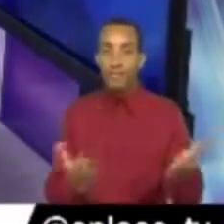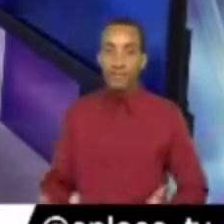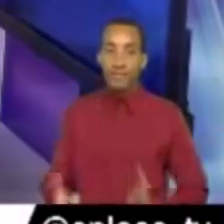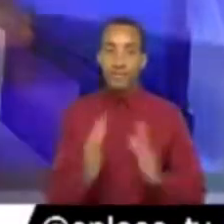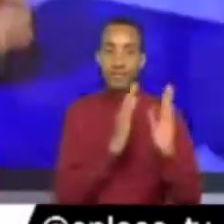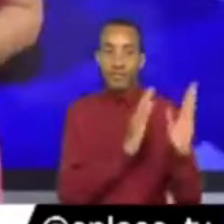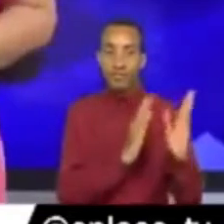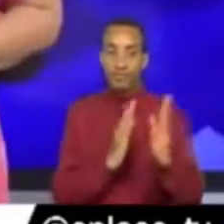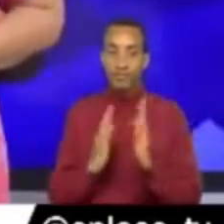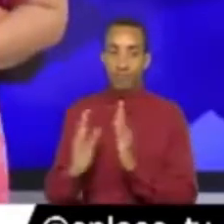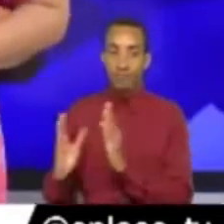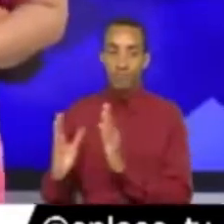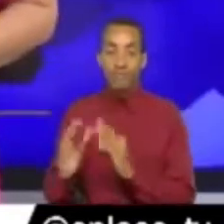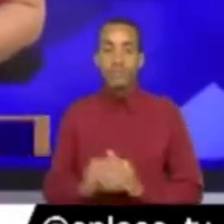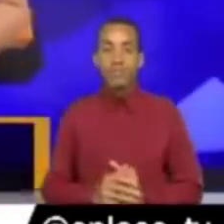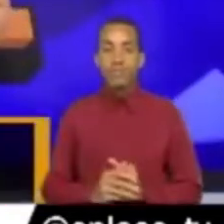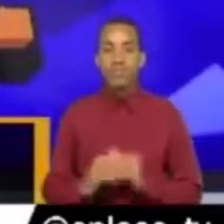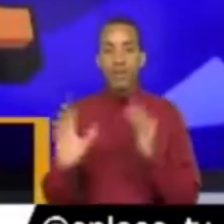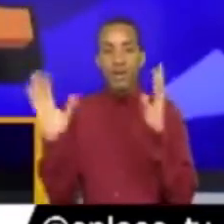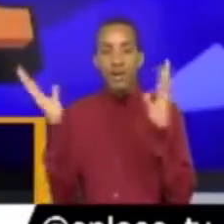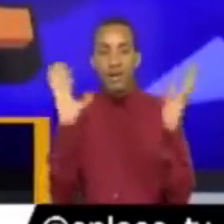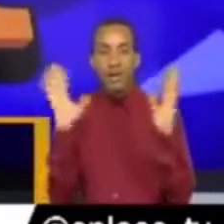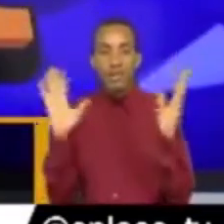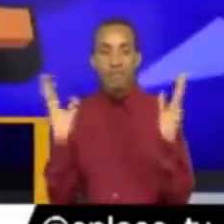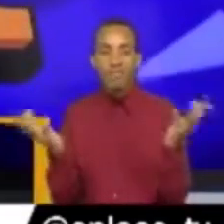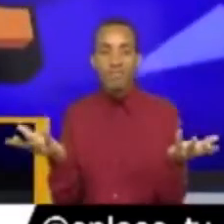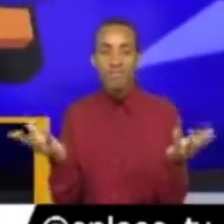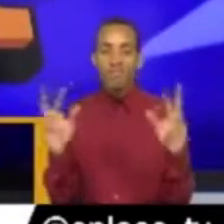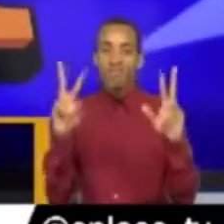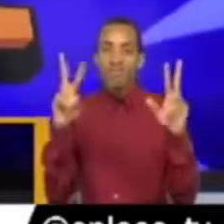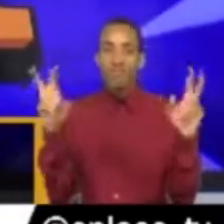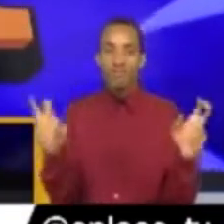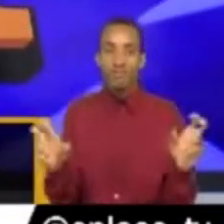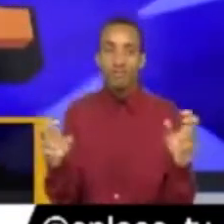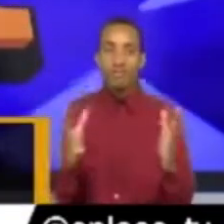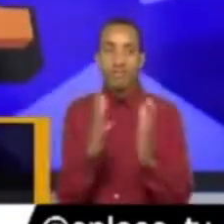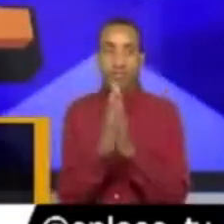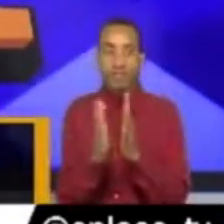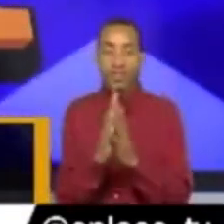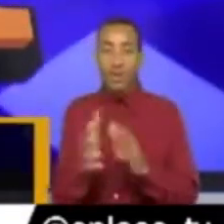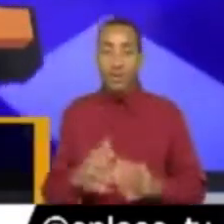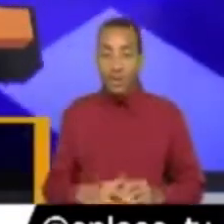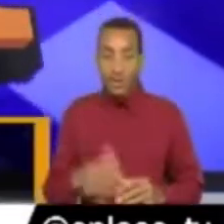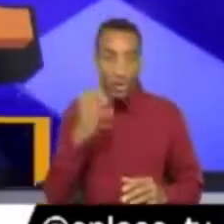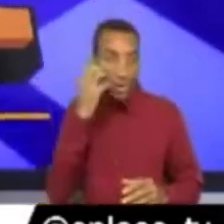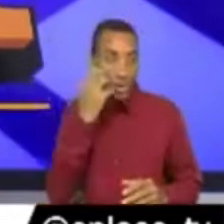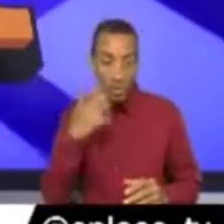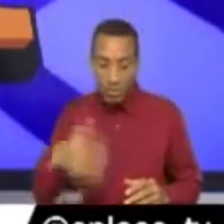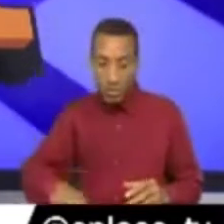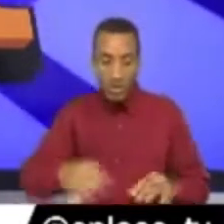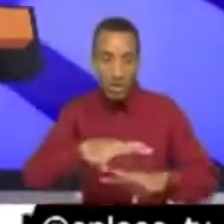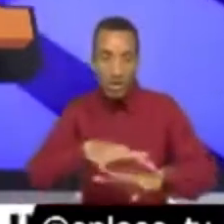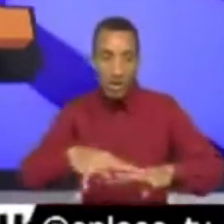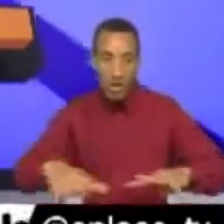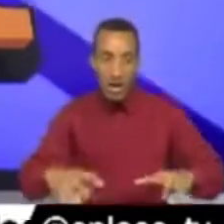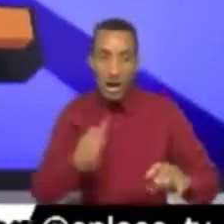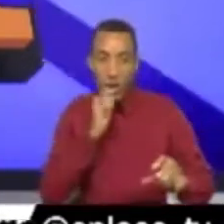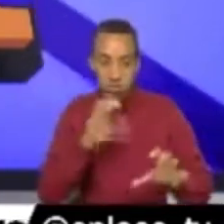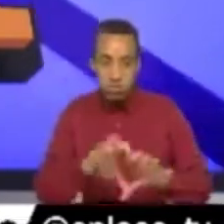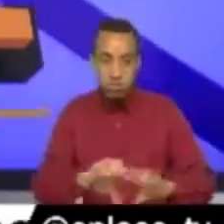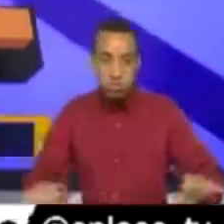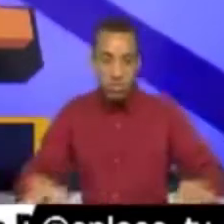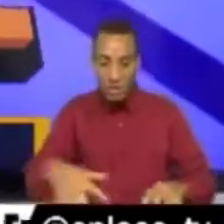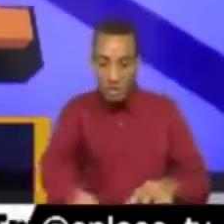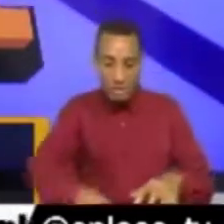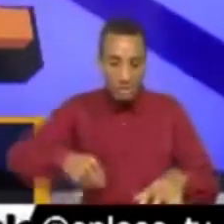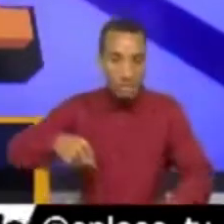titulares. Hablaremos en la presente emisión de robos de tapas de alcantarilla en el barrio Galán Gómez que quedaron registrados en cámaras de